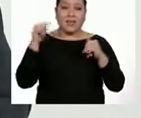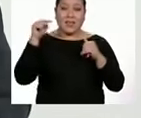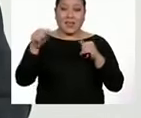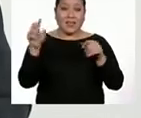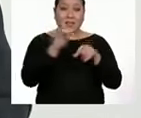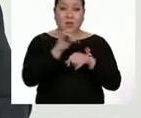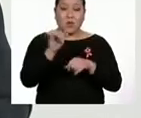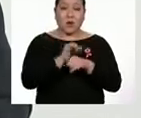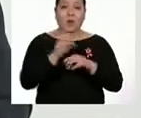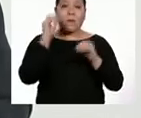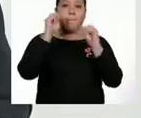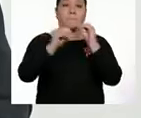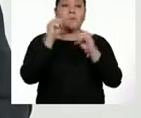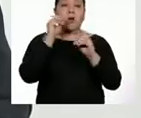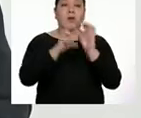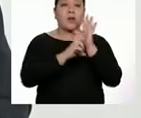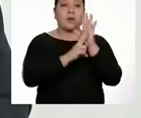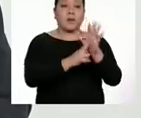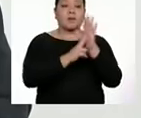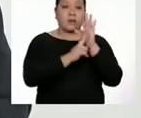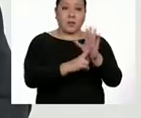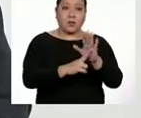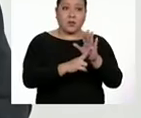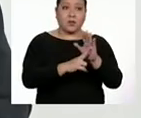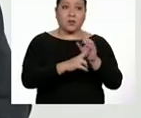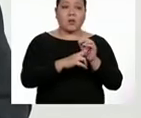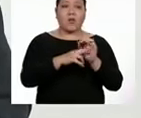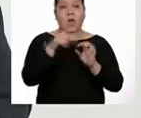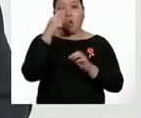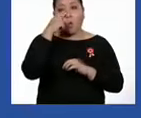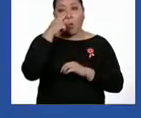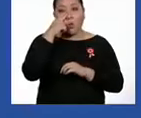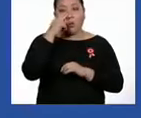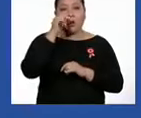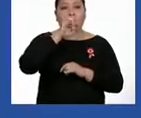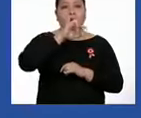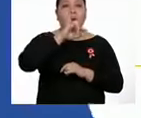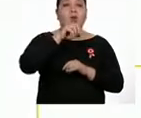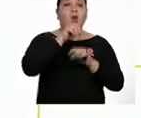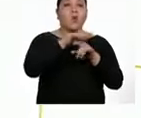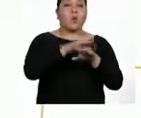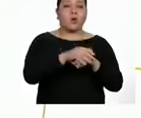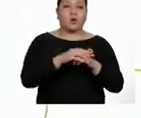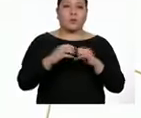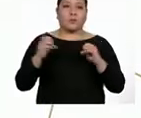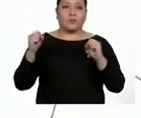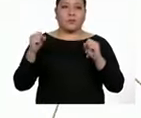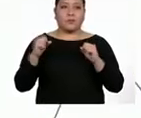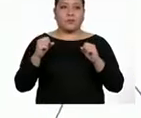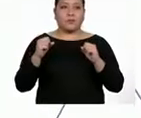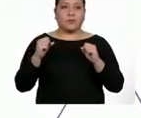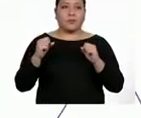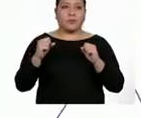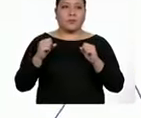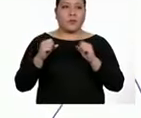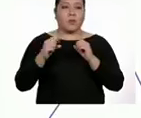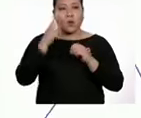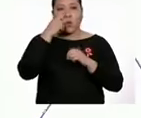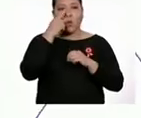mismo cuadro, coloca la representación gráfica de junio y julio. Acá está